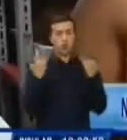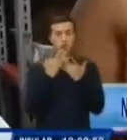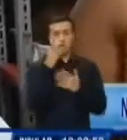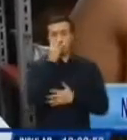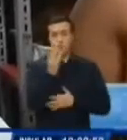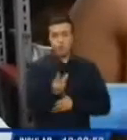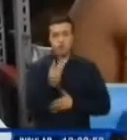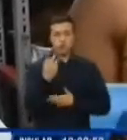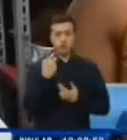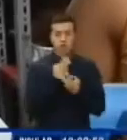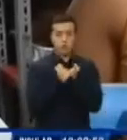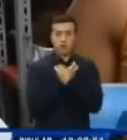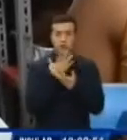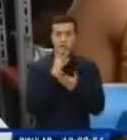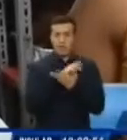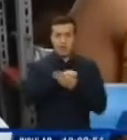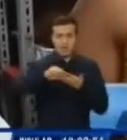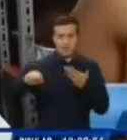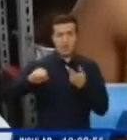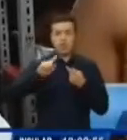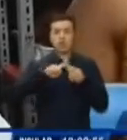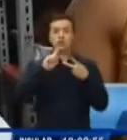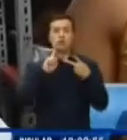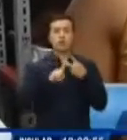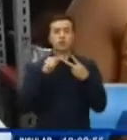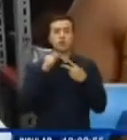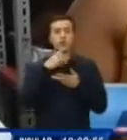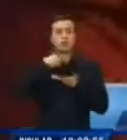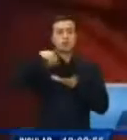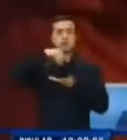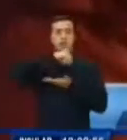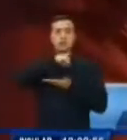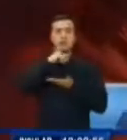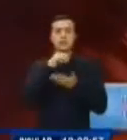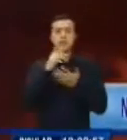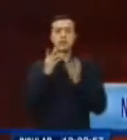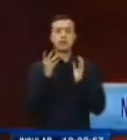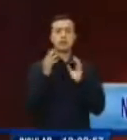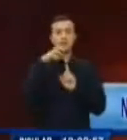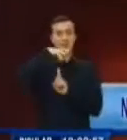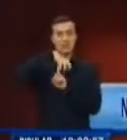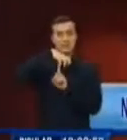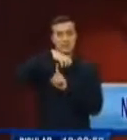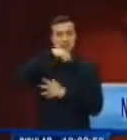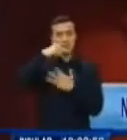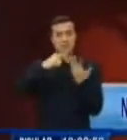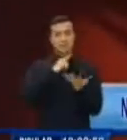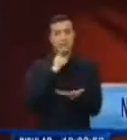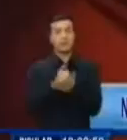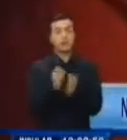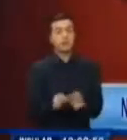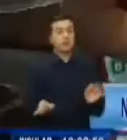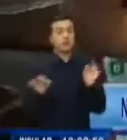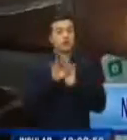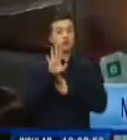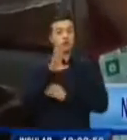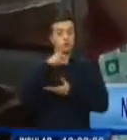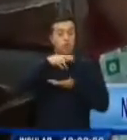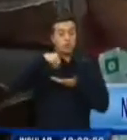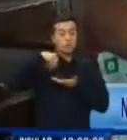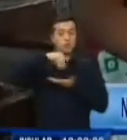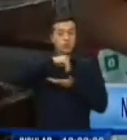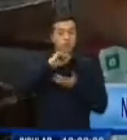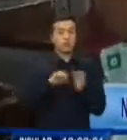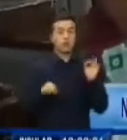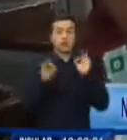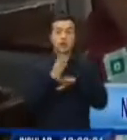salsa lo que es de ciruela que es de ciruela pasa y de champiñón la clave dicen está en el secreto de su aliño lo primero se